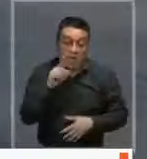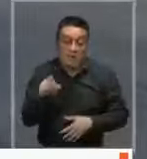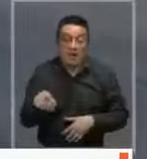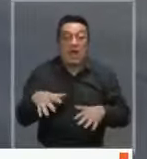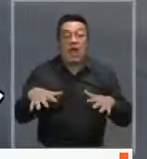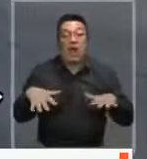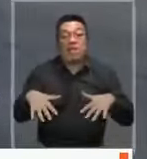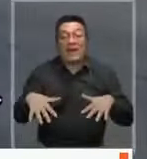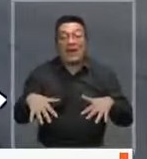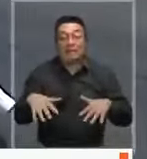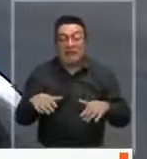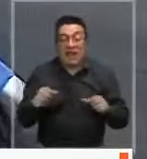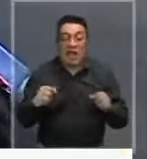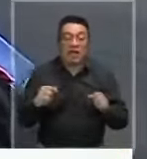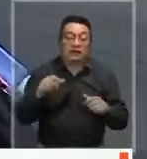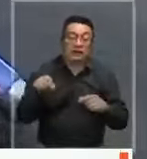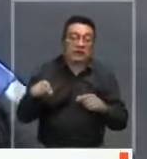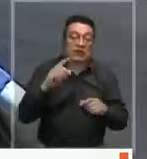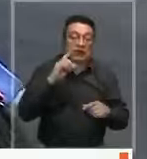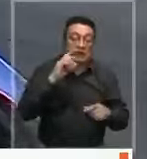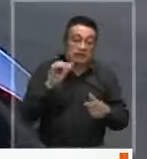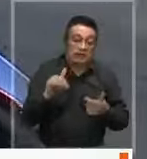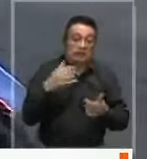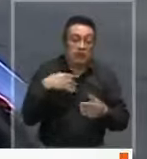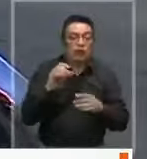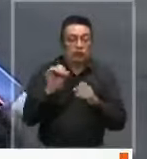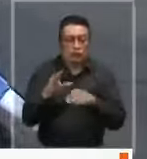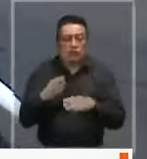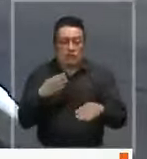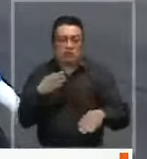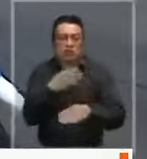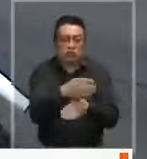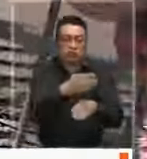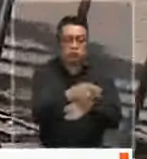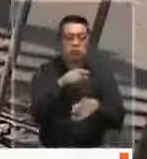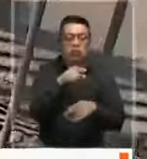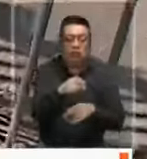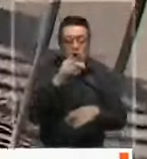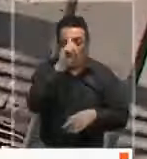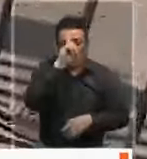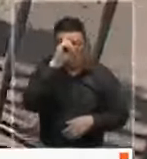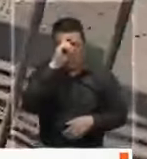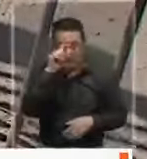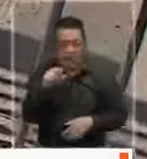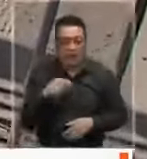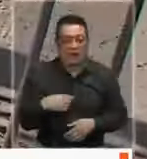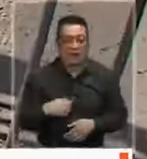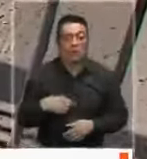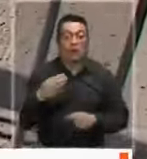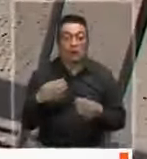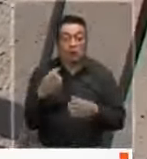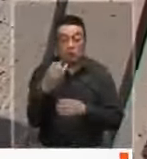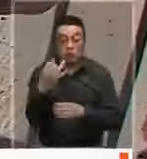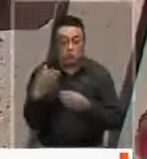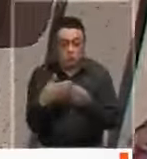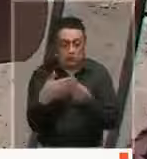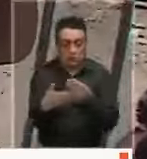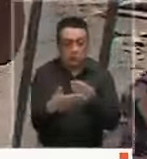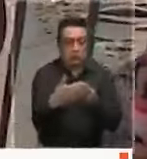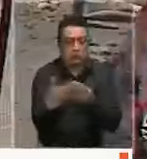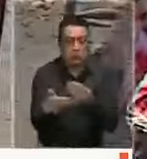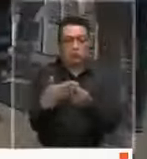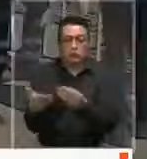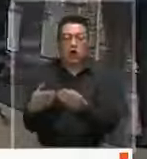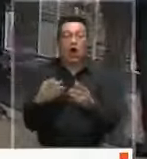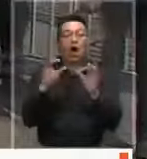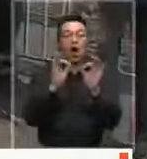epilepsia. Ya varias veces que hemos corrido al hospital con ella, es traumático. Entrega de números para hacer más ordenado el ingreso el